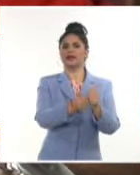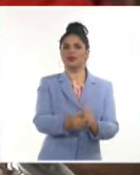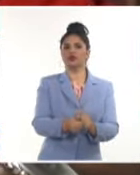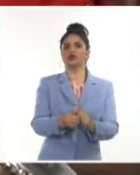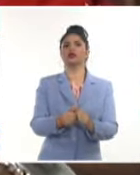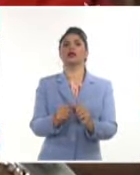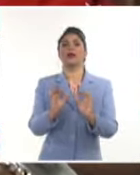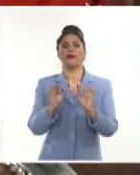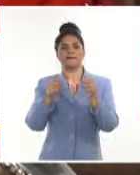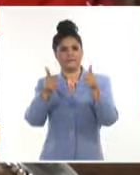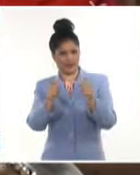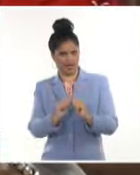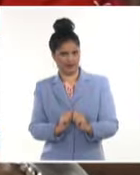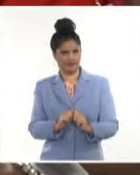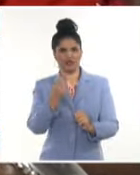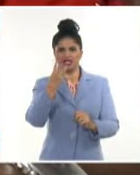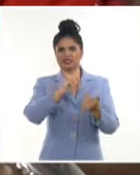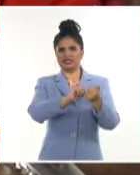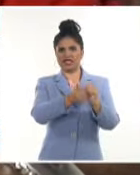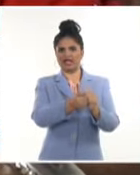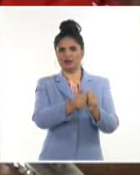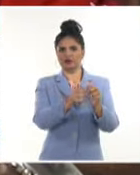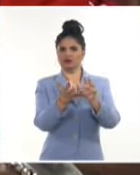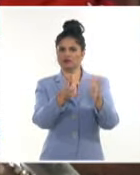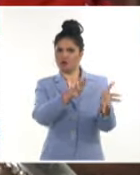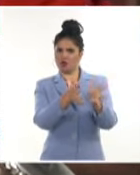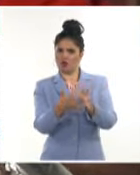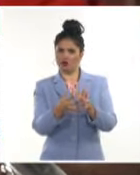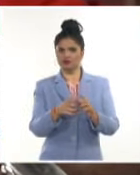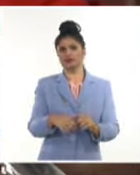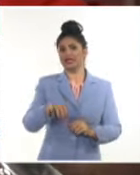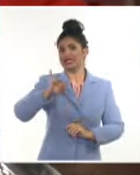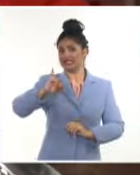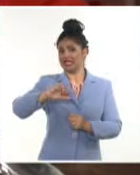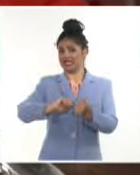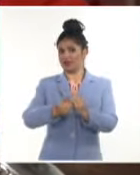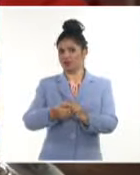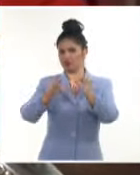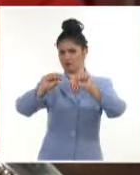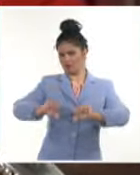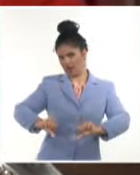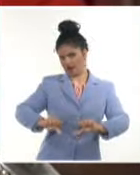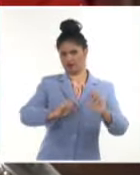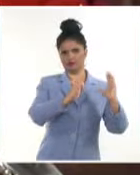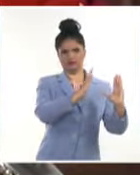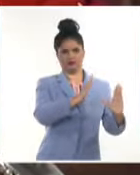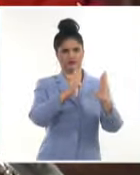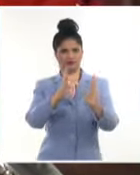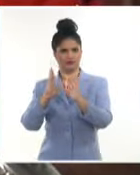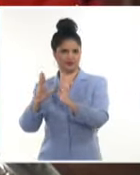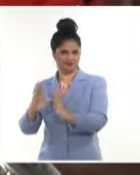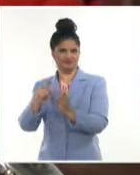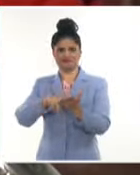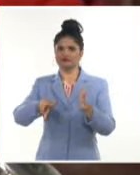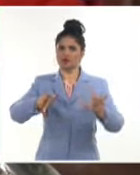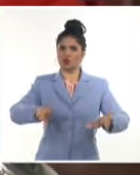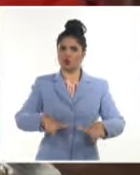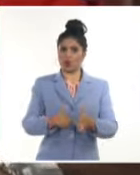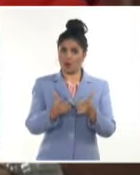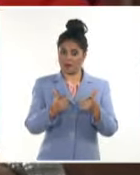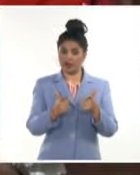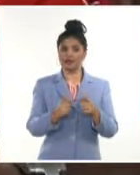3 deportes regular y 6 deportes de mal. Es decir, que la provincia hoy está cumpliendo con uno de